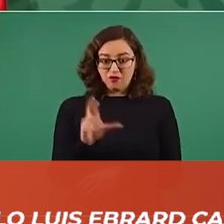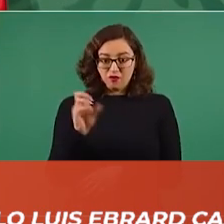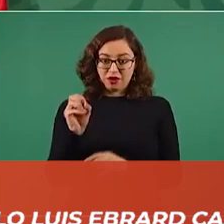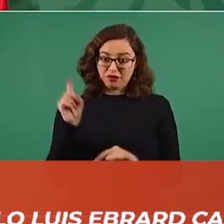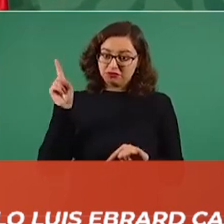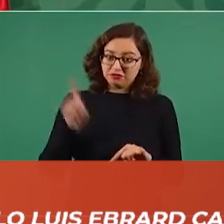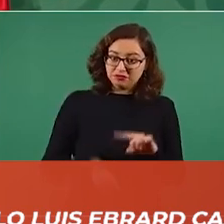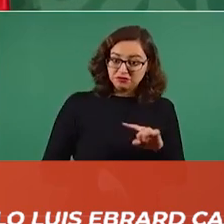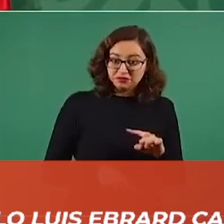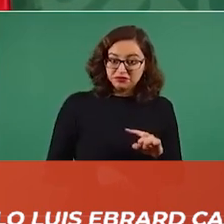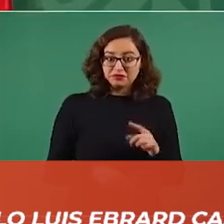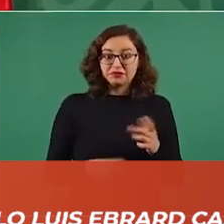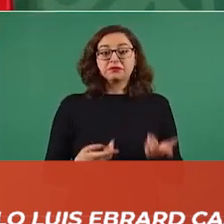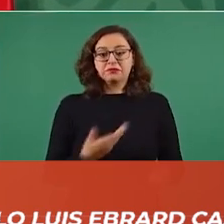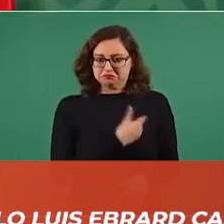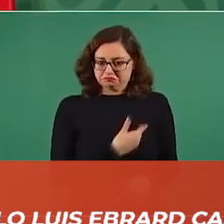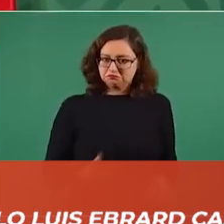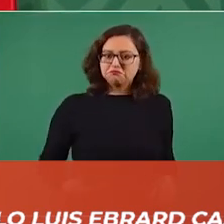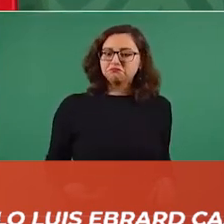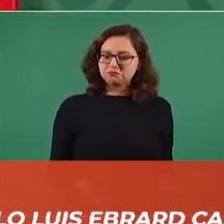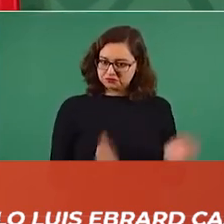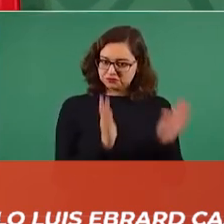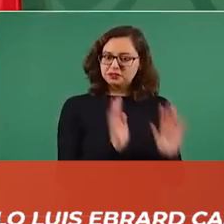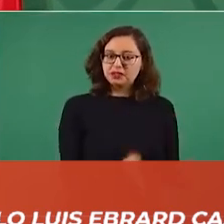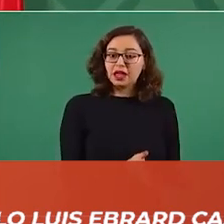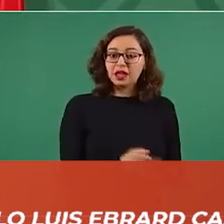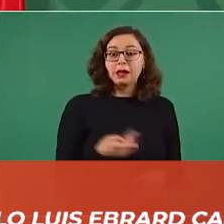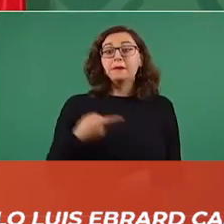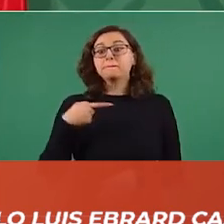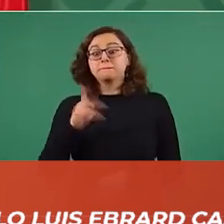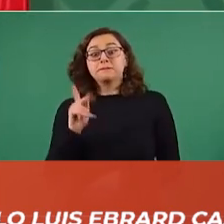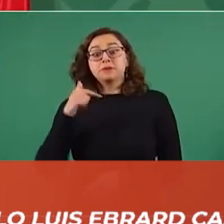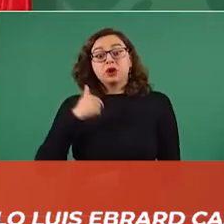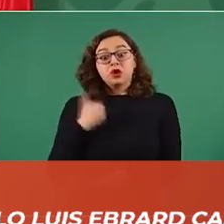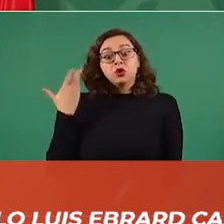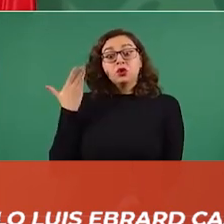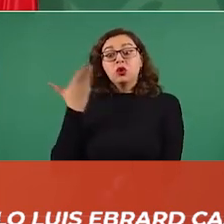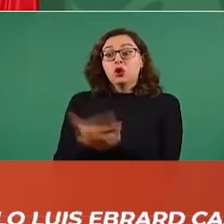caso del presidente. Ah, pero habíamos planteado para todos.